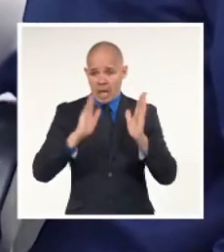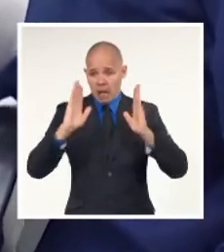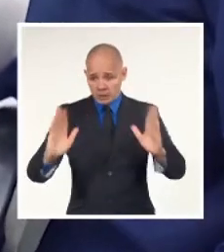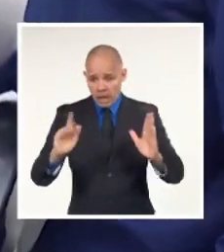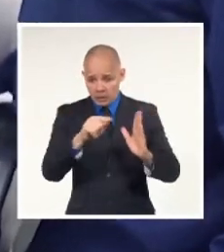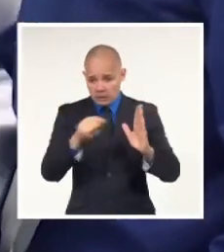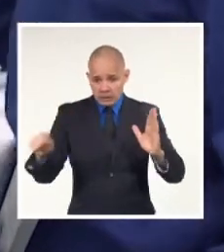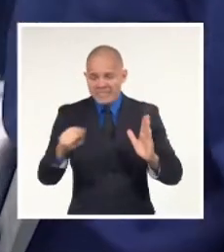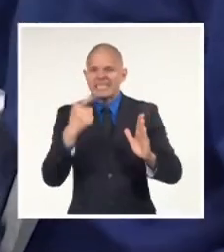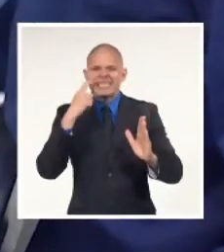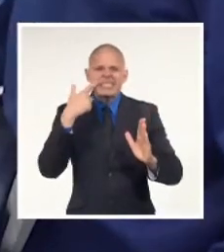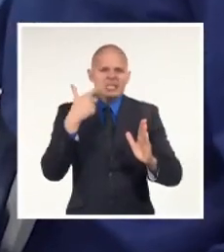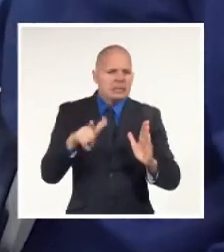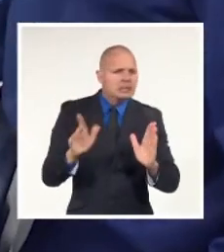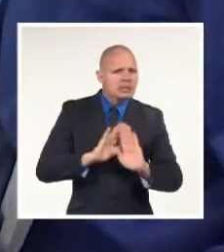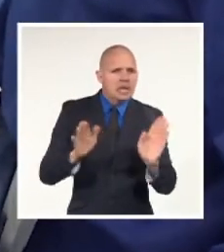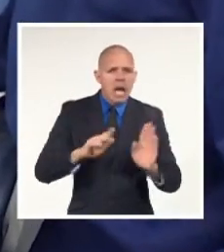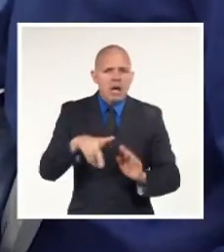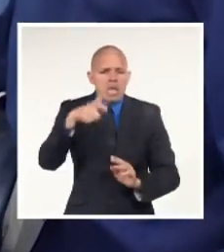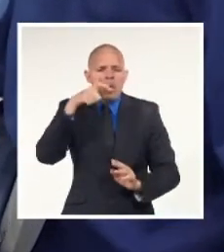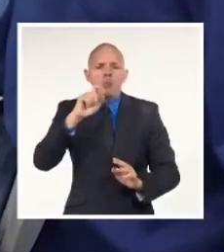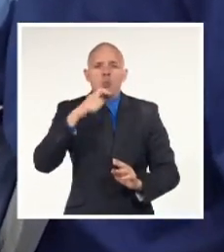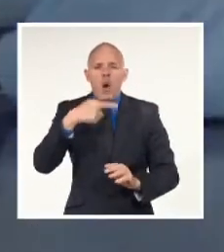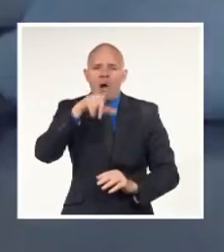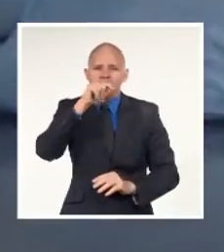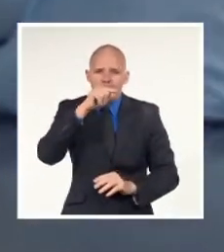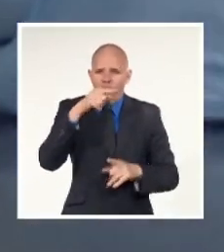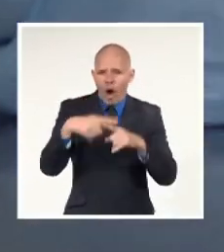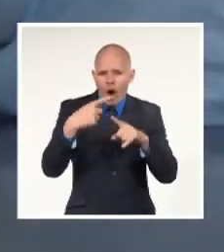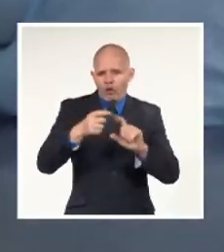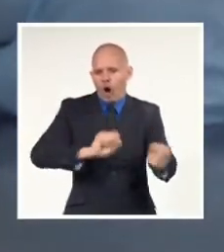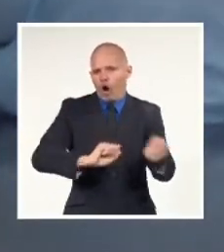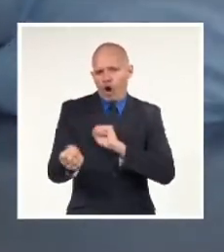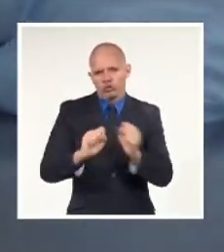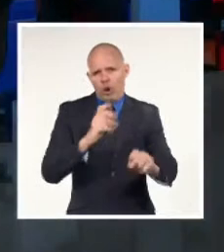Programa Avícola Nacional permitirán el monitoreo del brote.